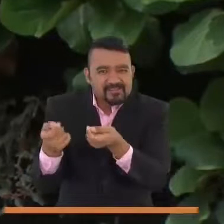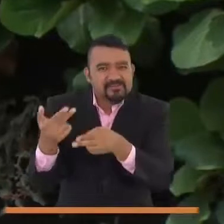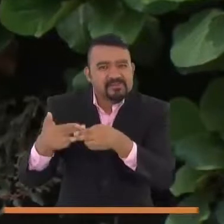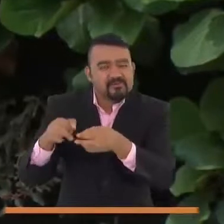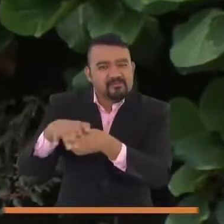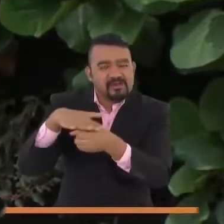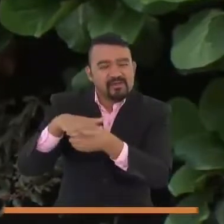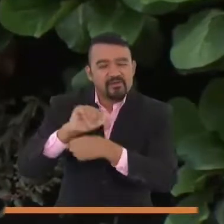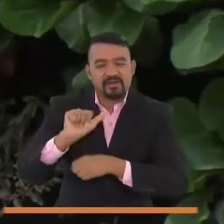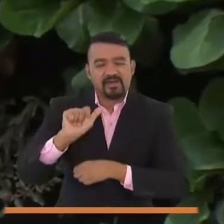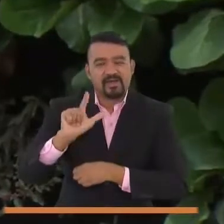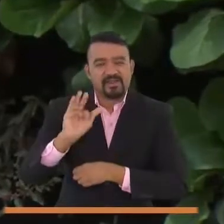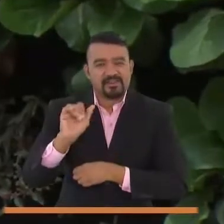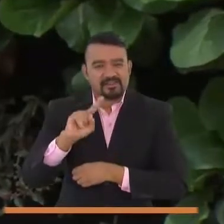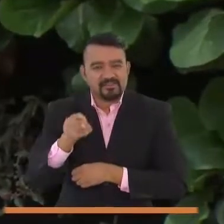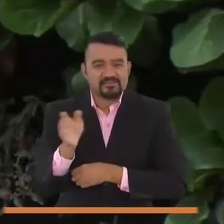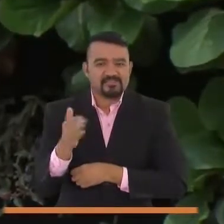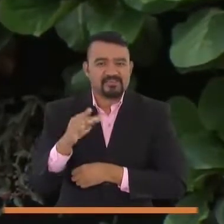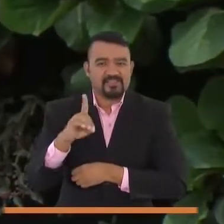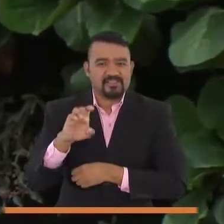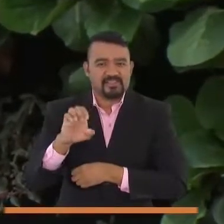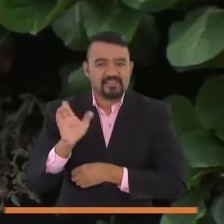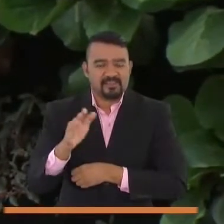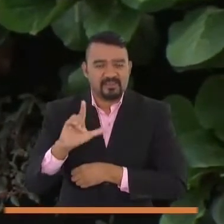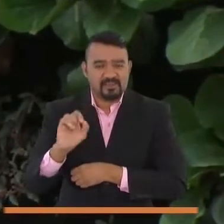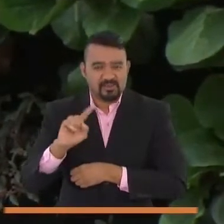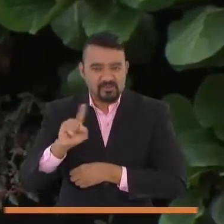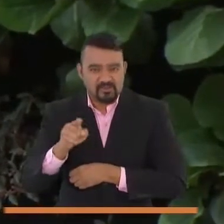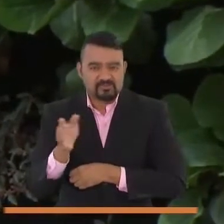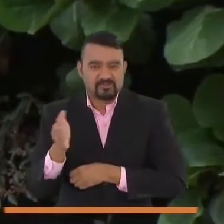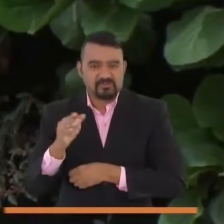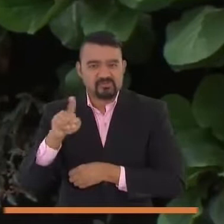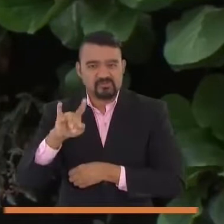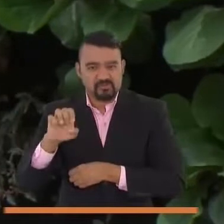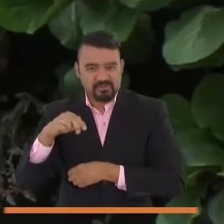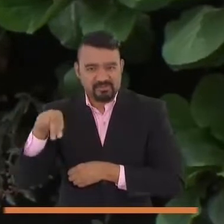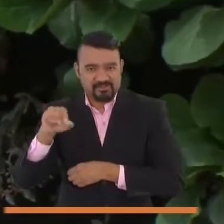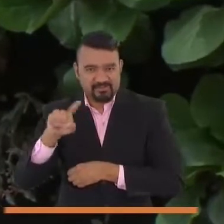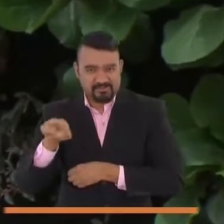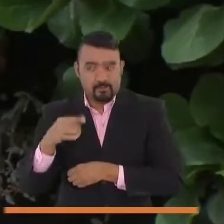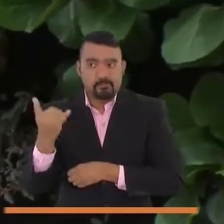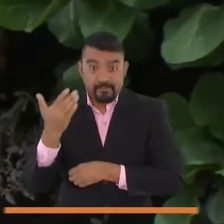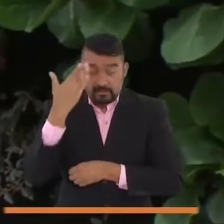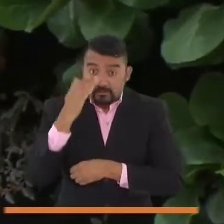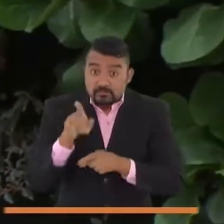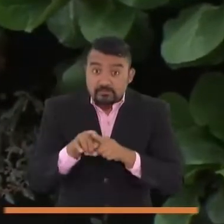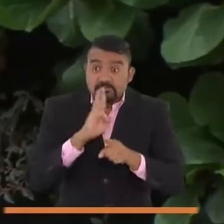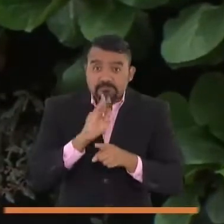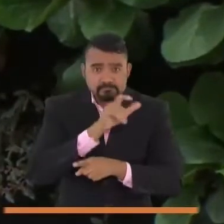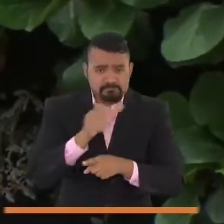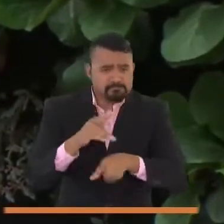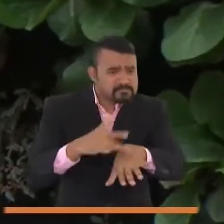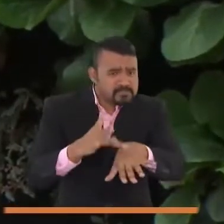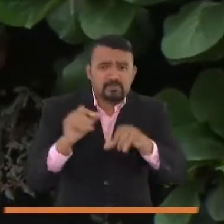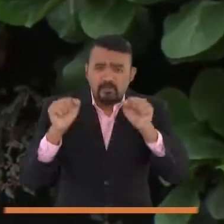Sueños. Y es precisamente pues como se le da también la prioridad a los pequeños aquí en el municipio de Envigado para el disfrute y la